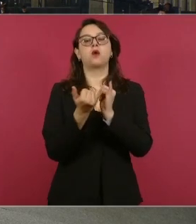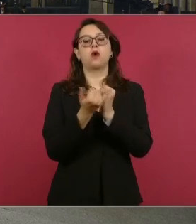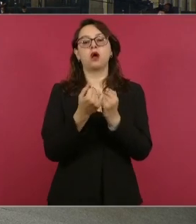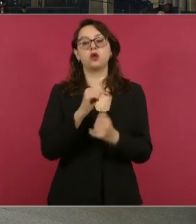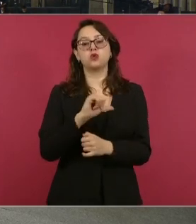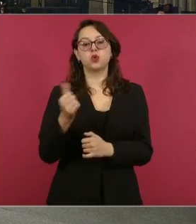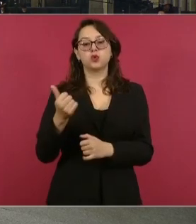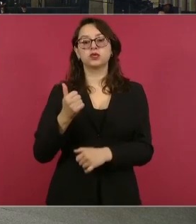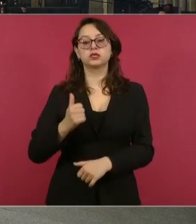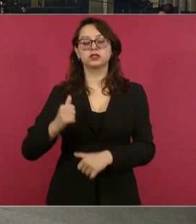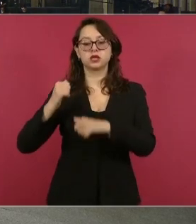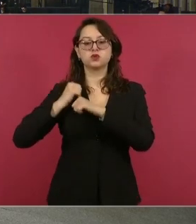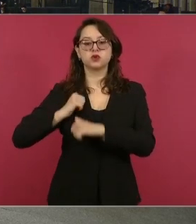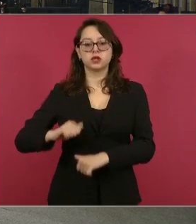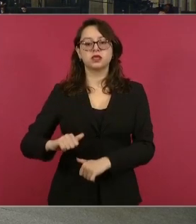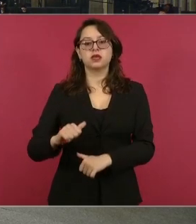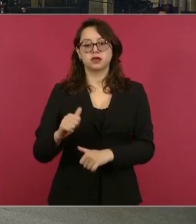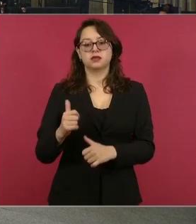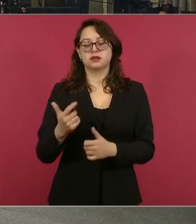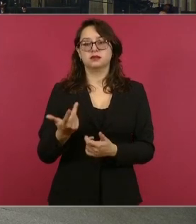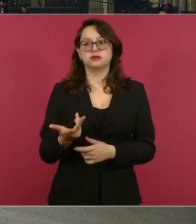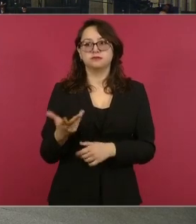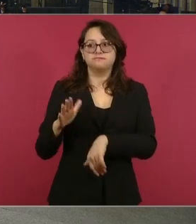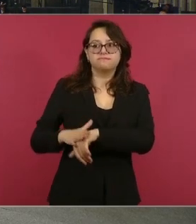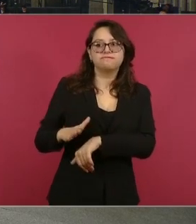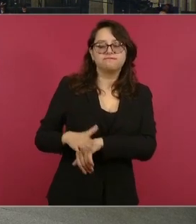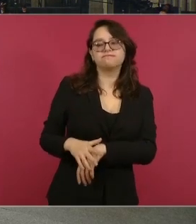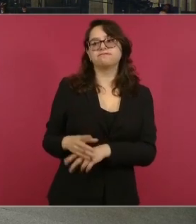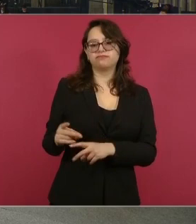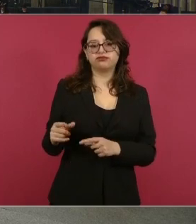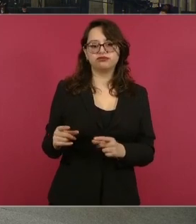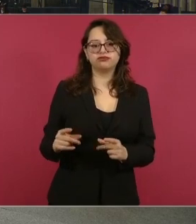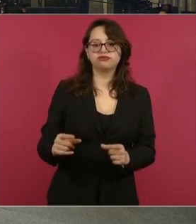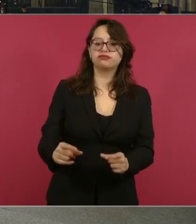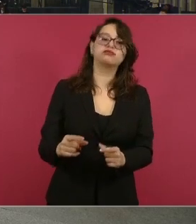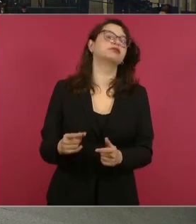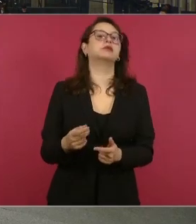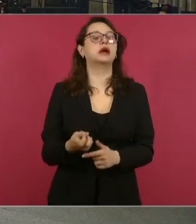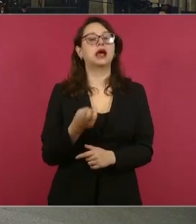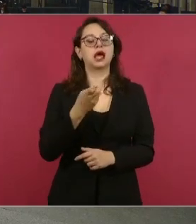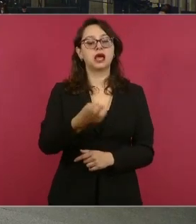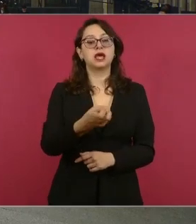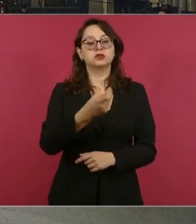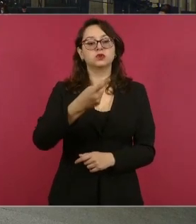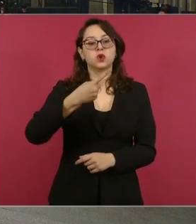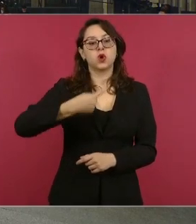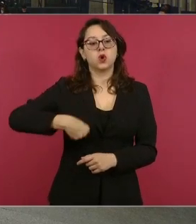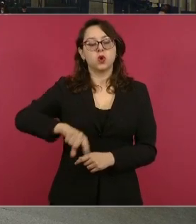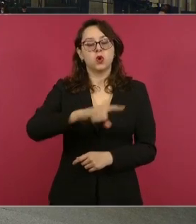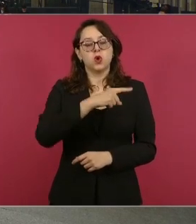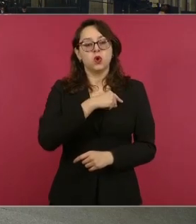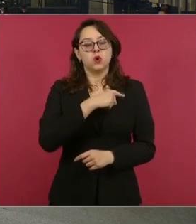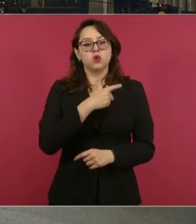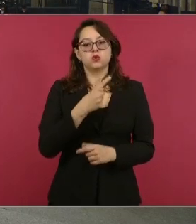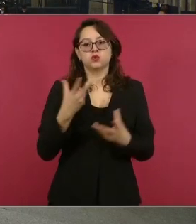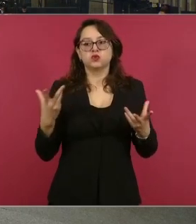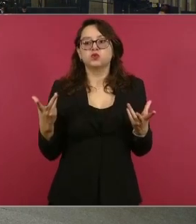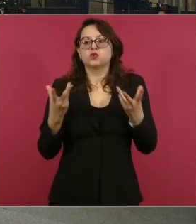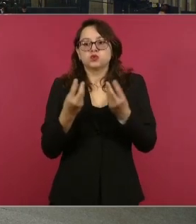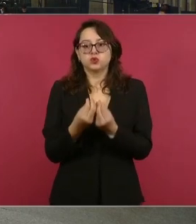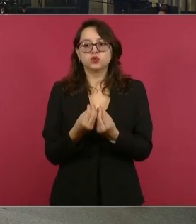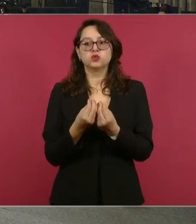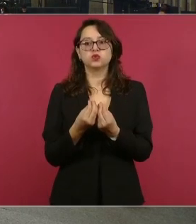autoridades en el momento que lo requiera. Estaremos pues de manera